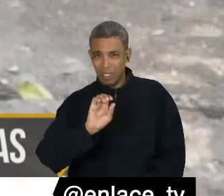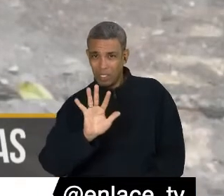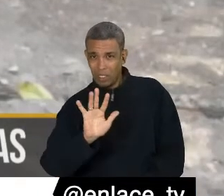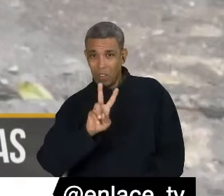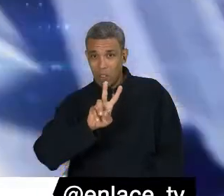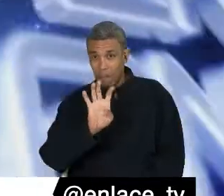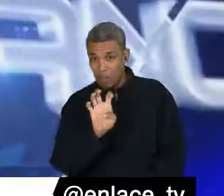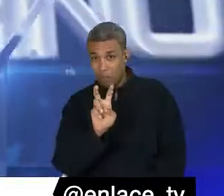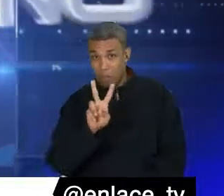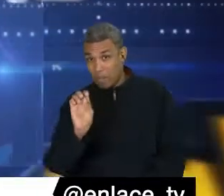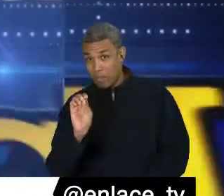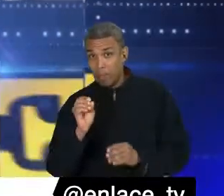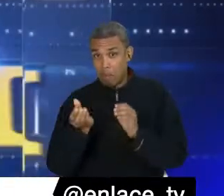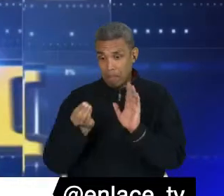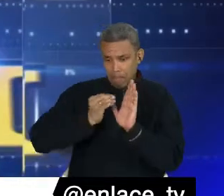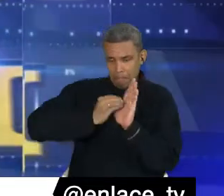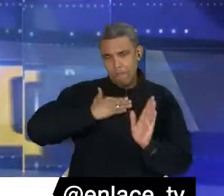322-305-2920.